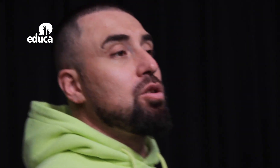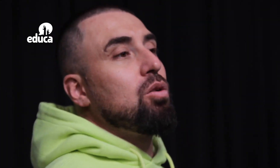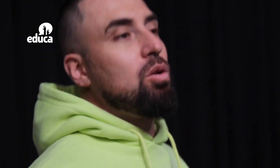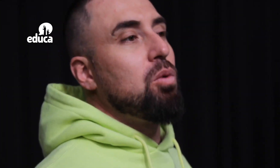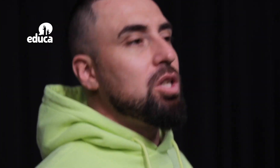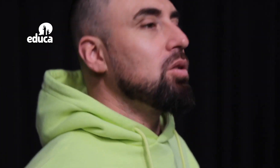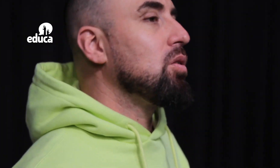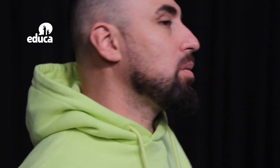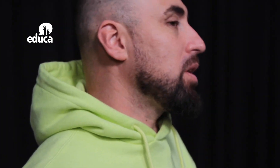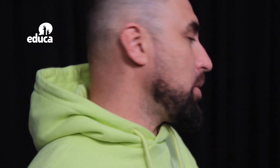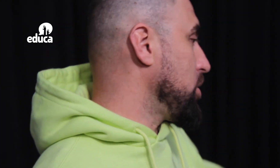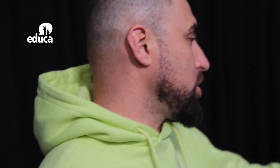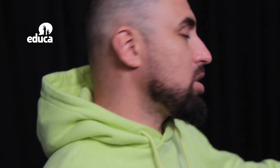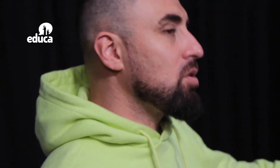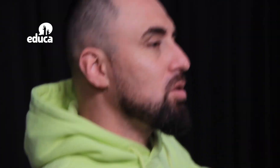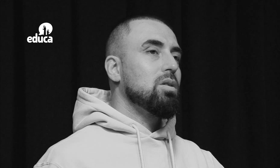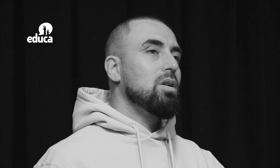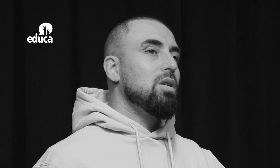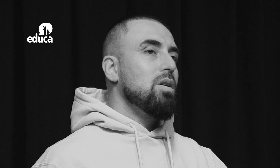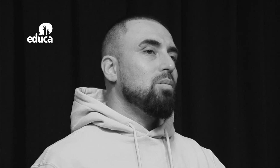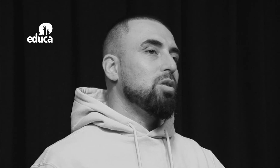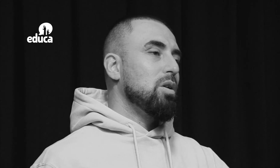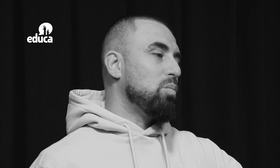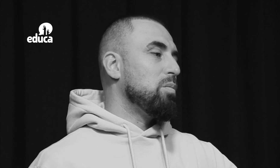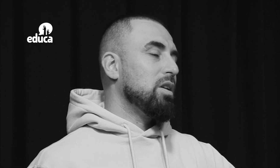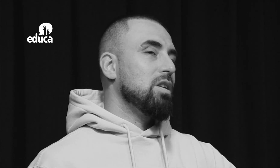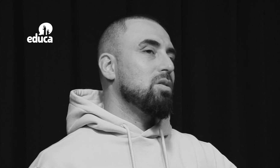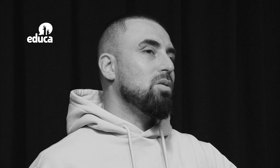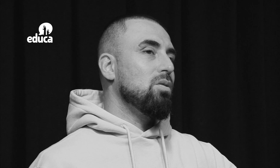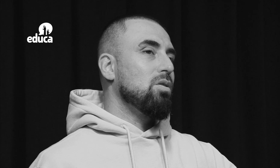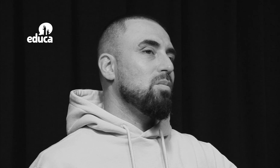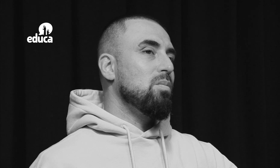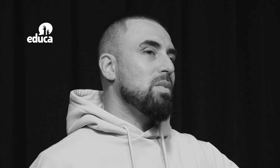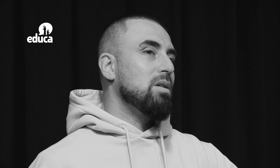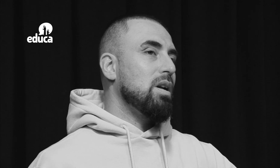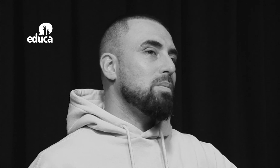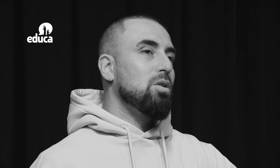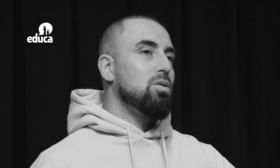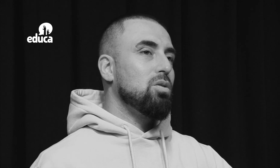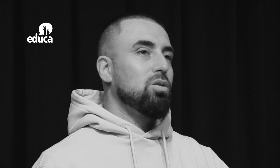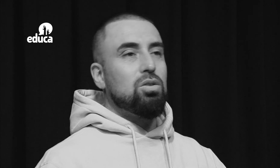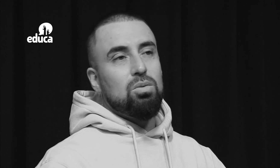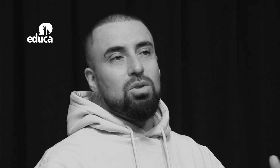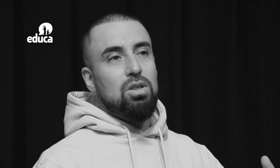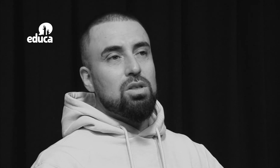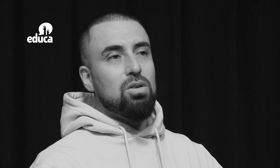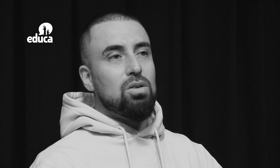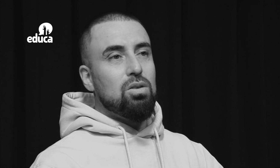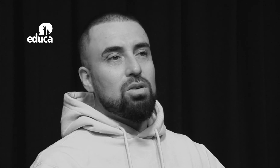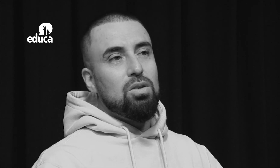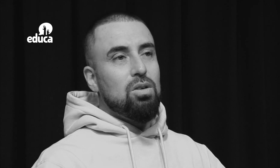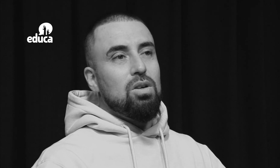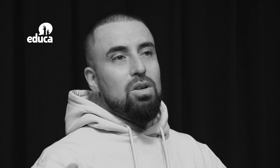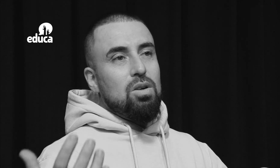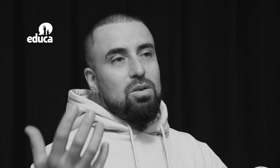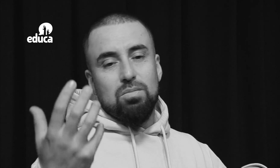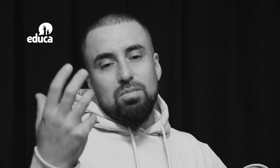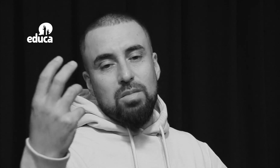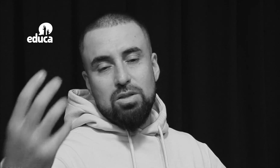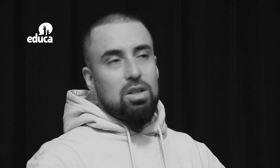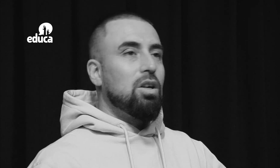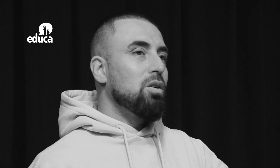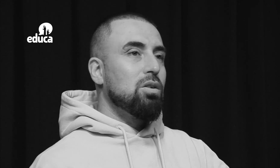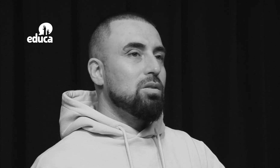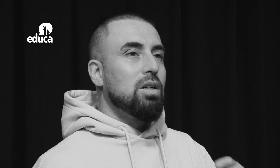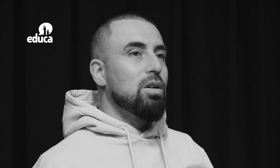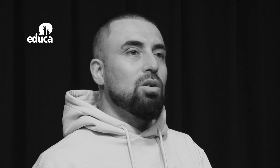Y eso es lo bonito, ¿no? De ver los discos. Puedes ver un primer disco como rabioso, otro segundo disco